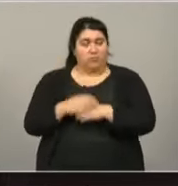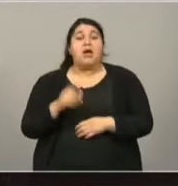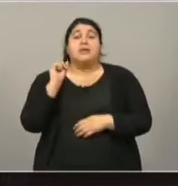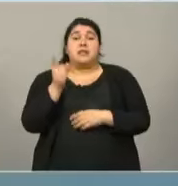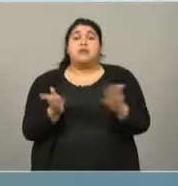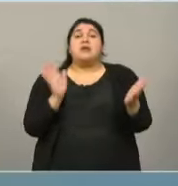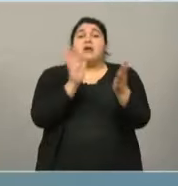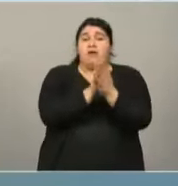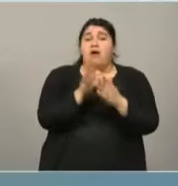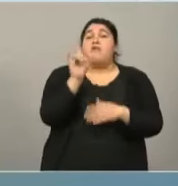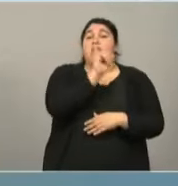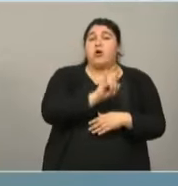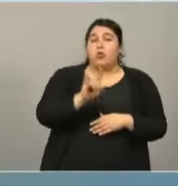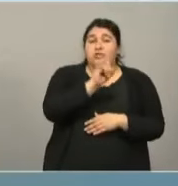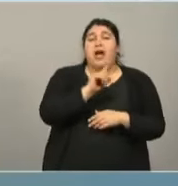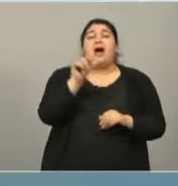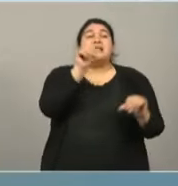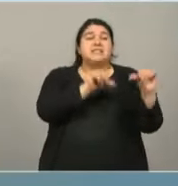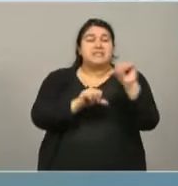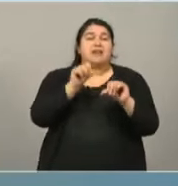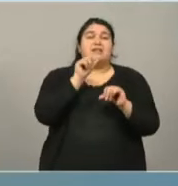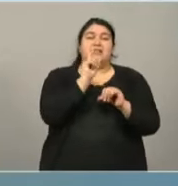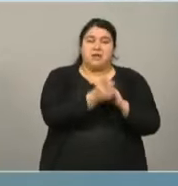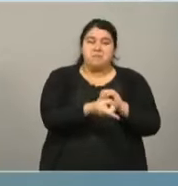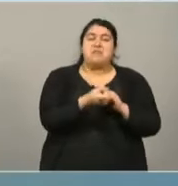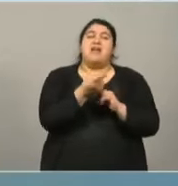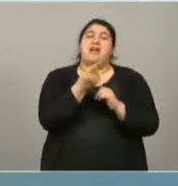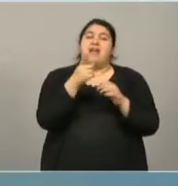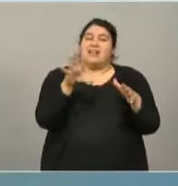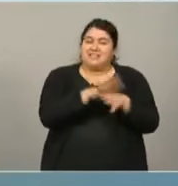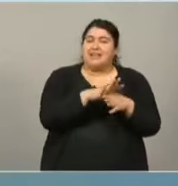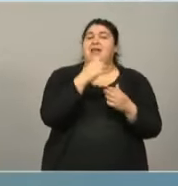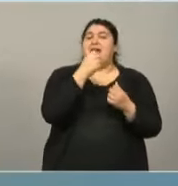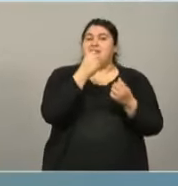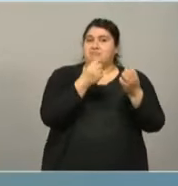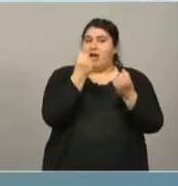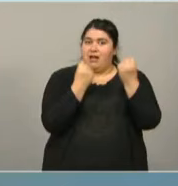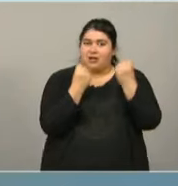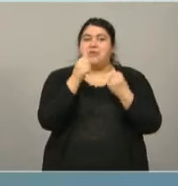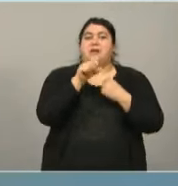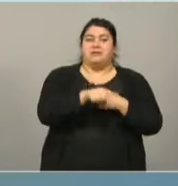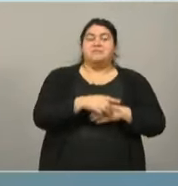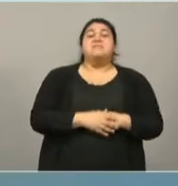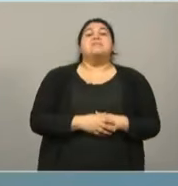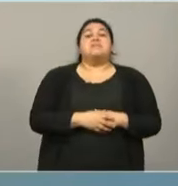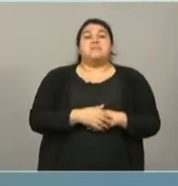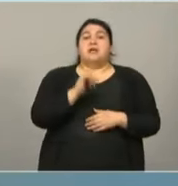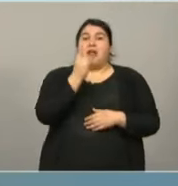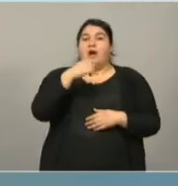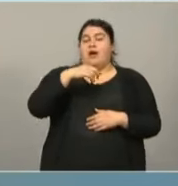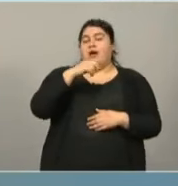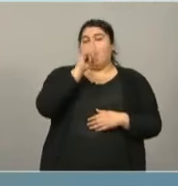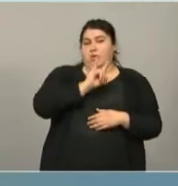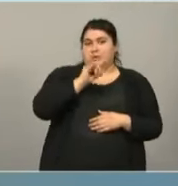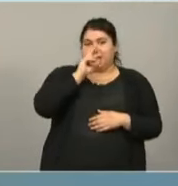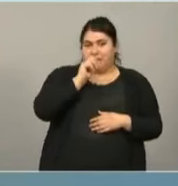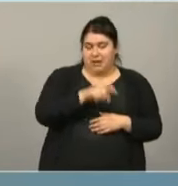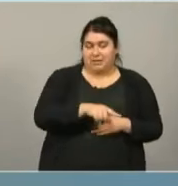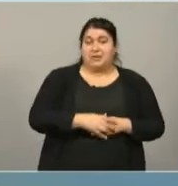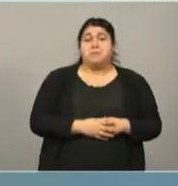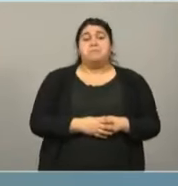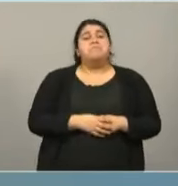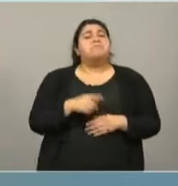ciencias exactas y de económic de la Universidad Nacional de la plata eh Y con apoyo del cfi digo que es un